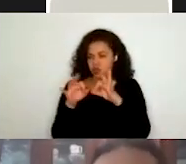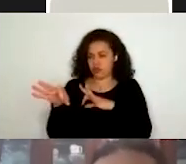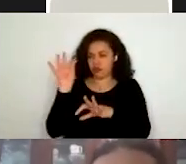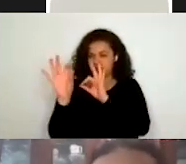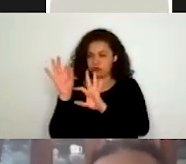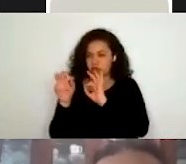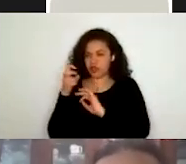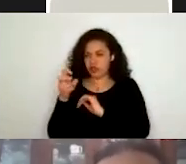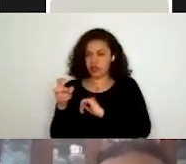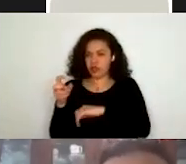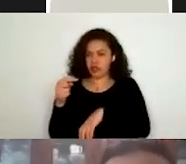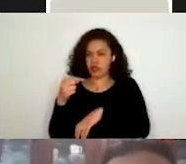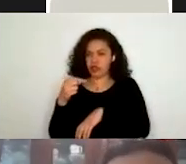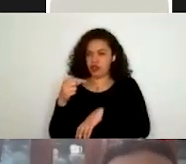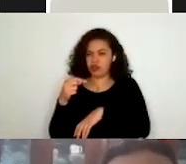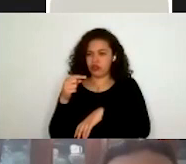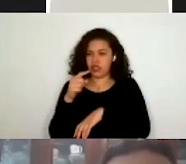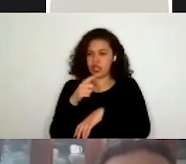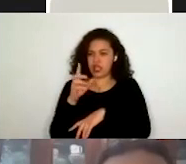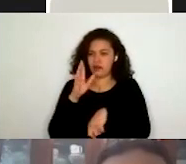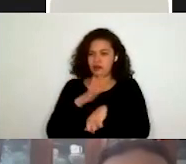más enfocada a la industria.